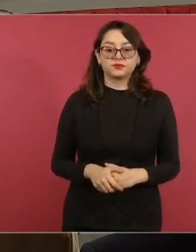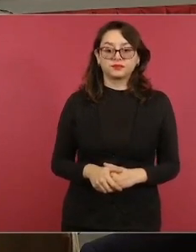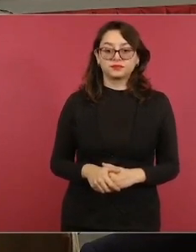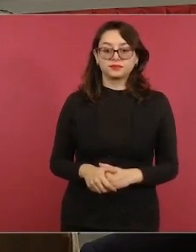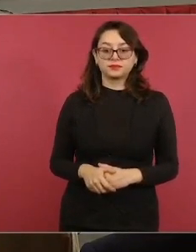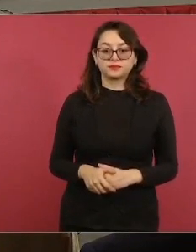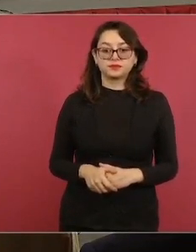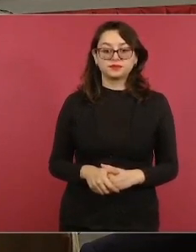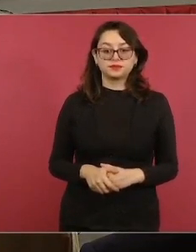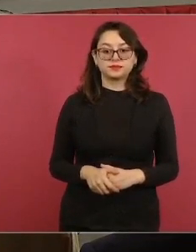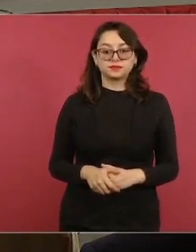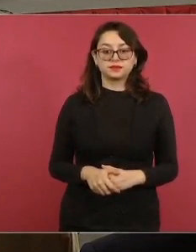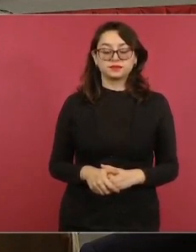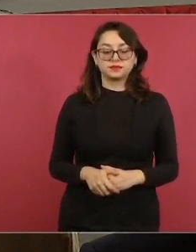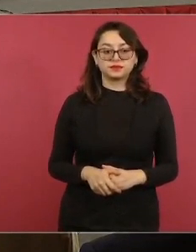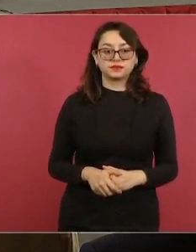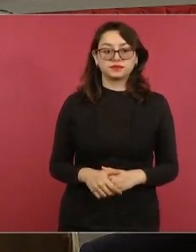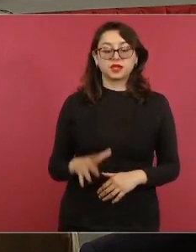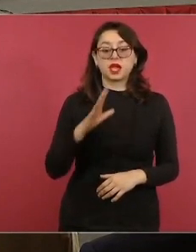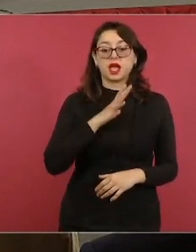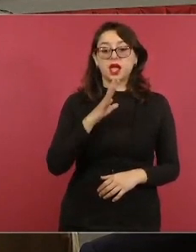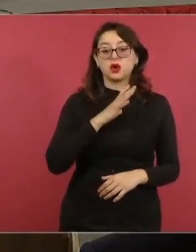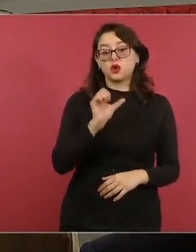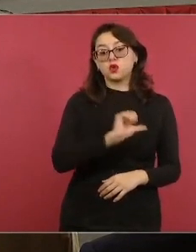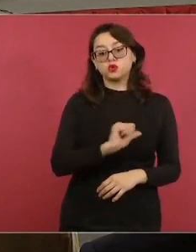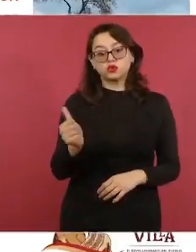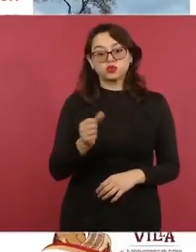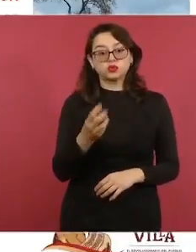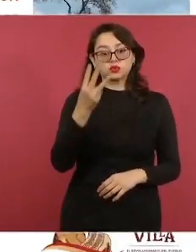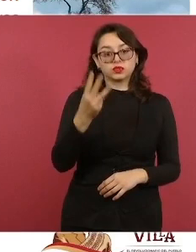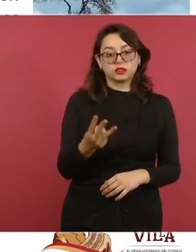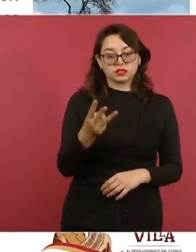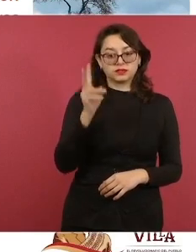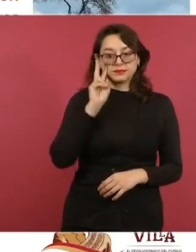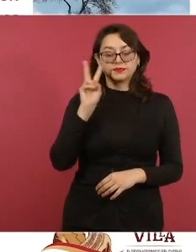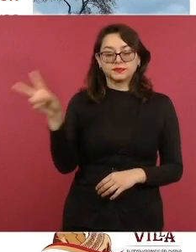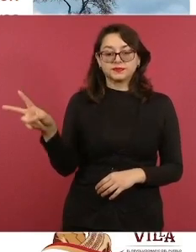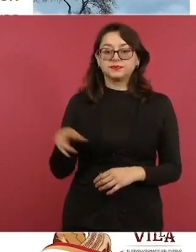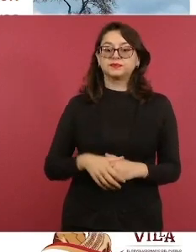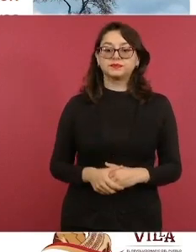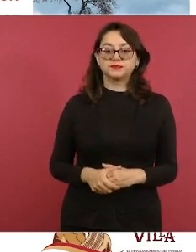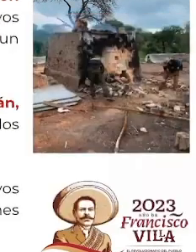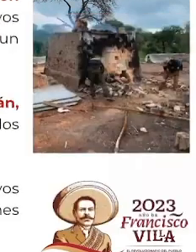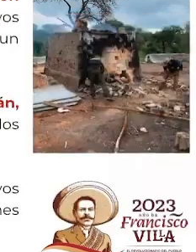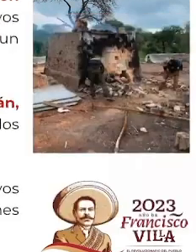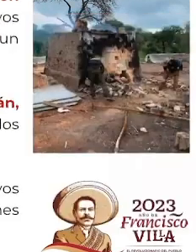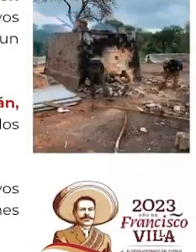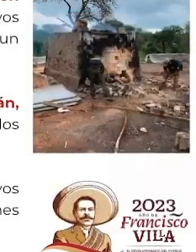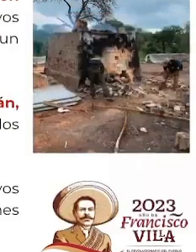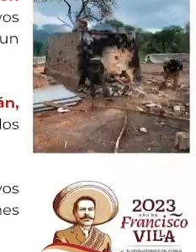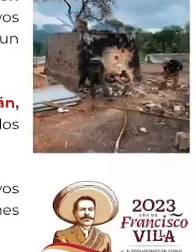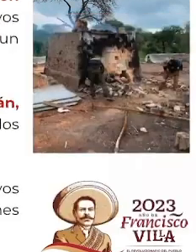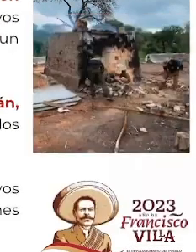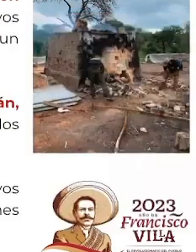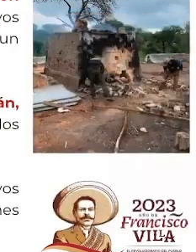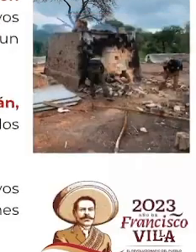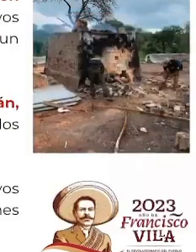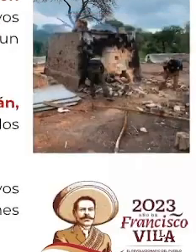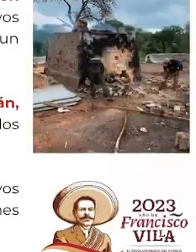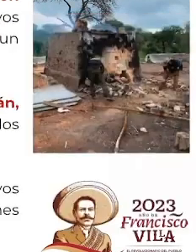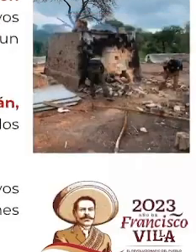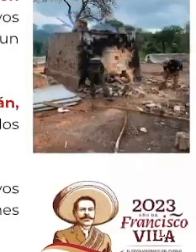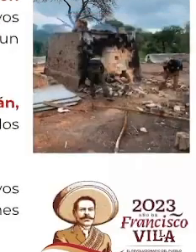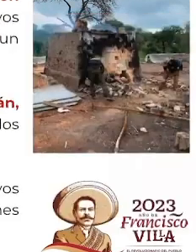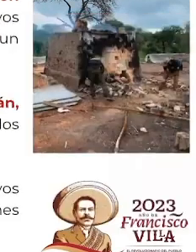Tenemos aquí tres tres detenidos Valentín en la u y Emmanuel por su